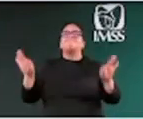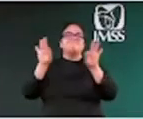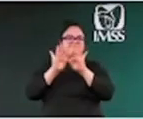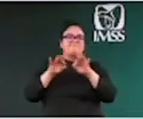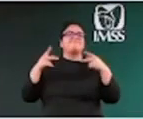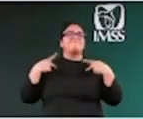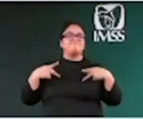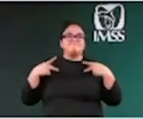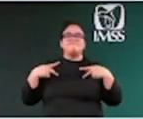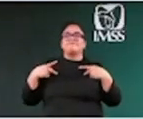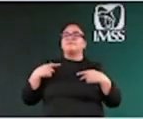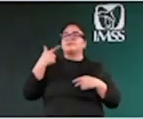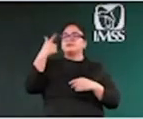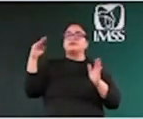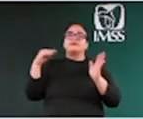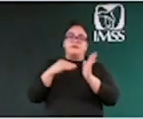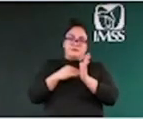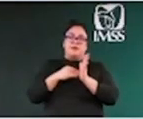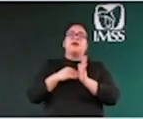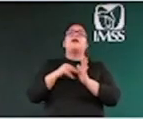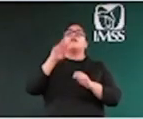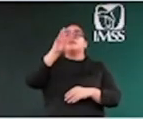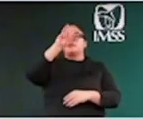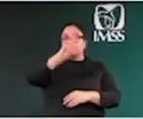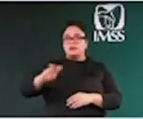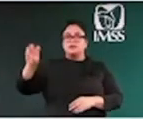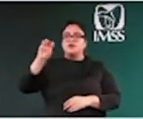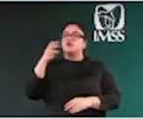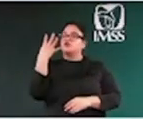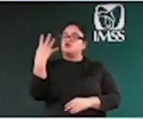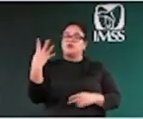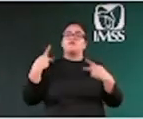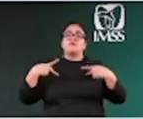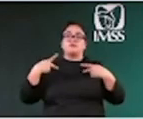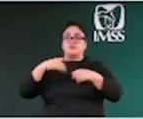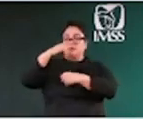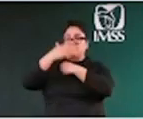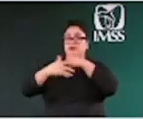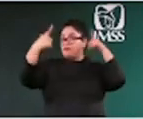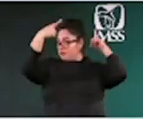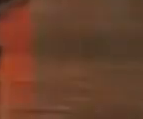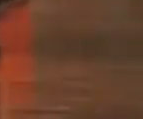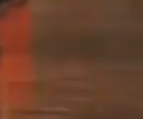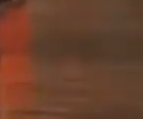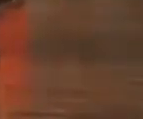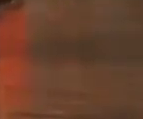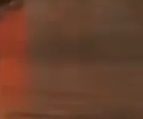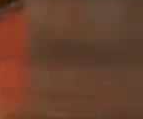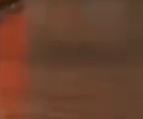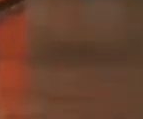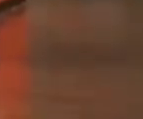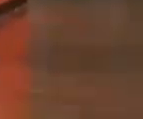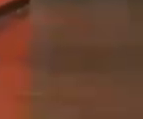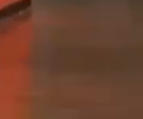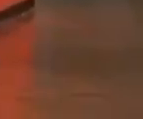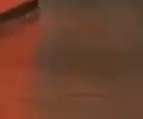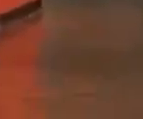Felicidades a los 7.304 médicas y médicos graduados. Felicidades a ellas y a ellos. Por eso es que